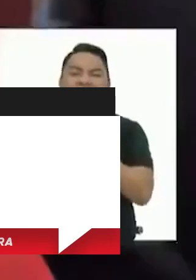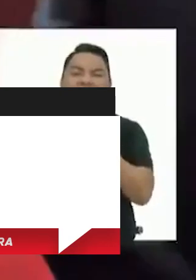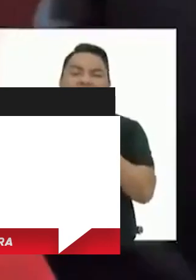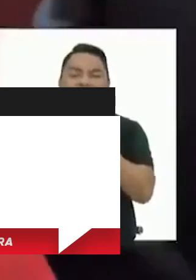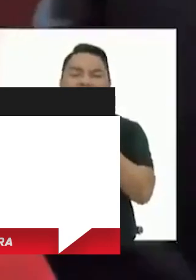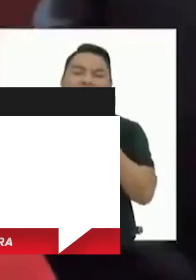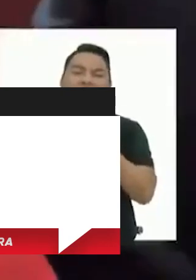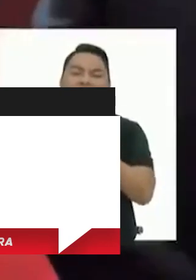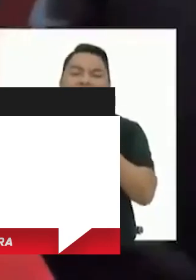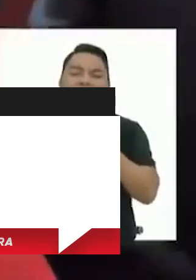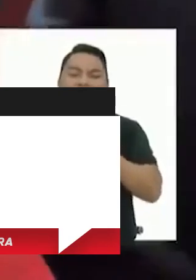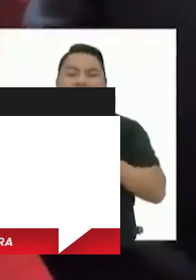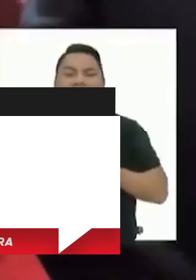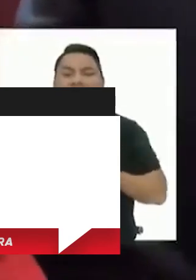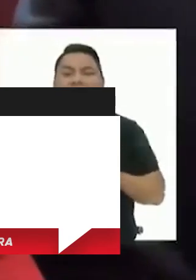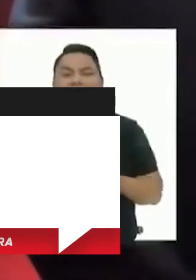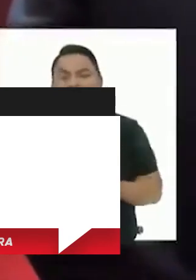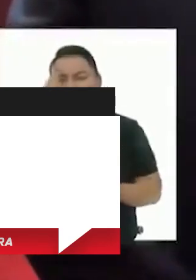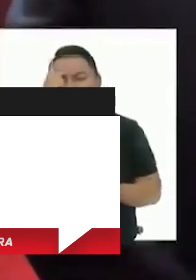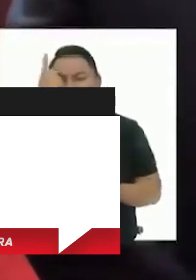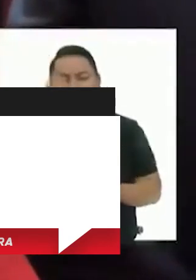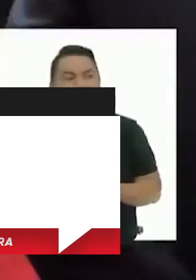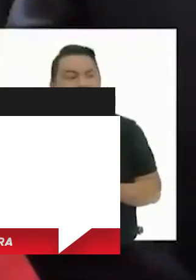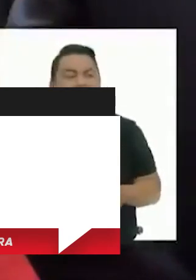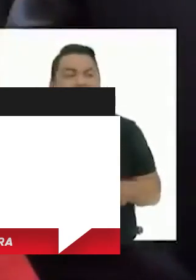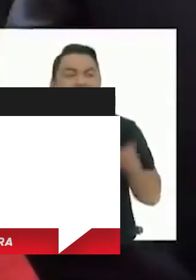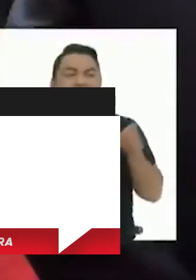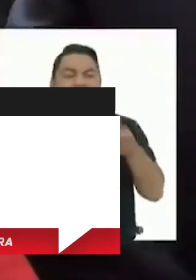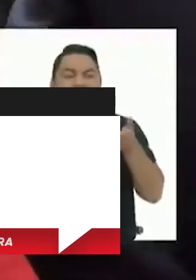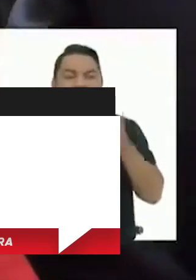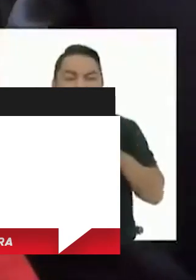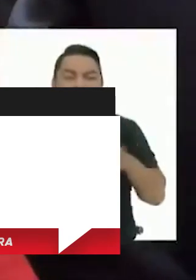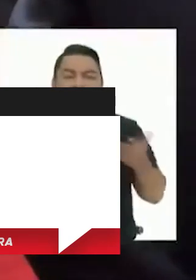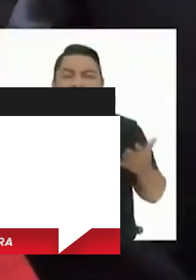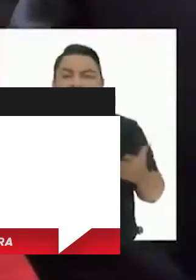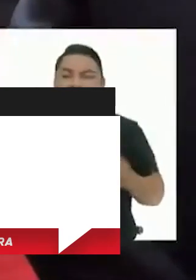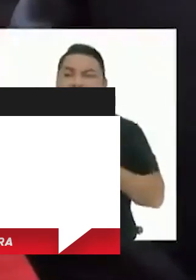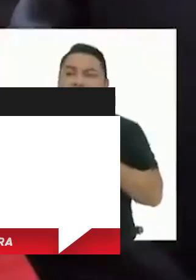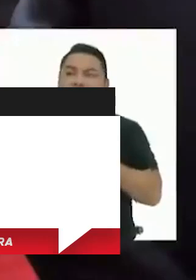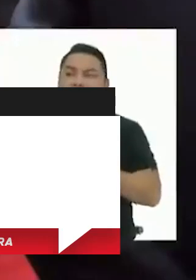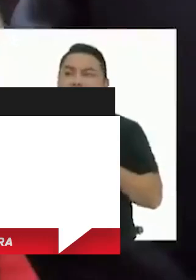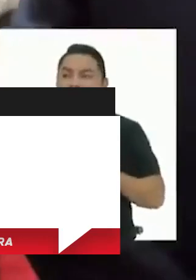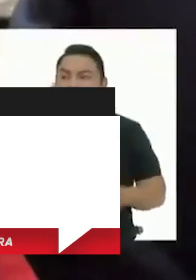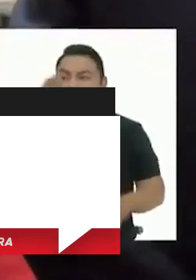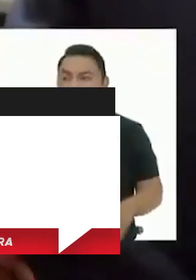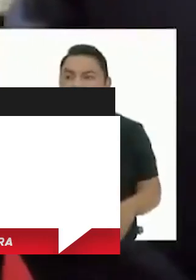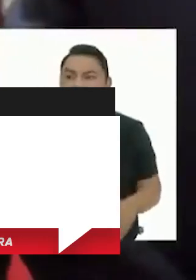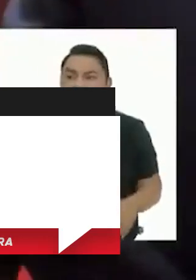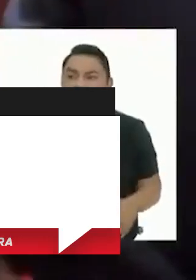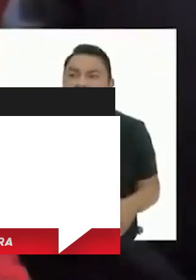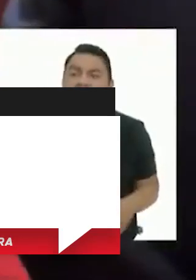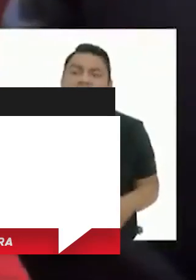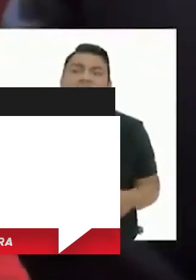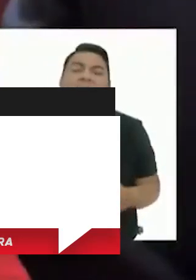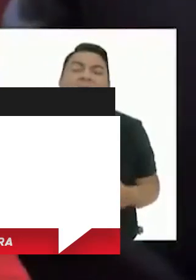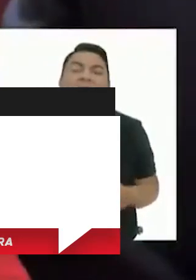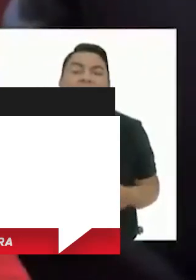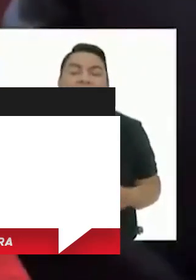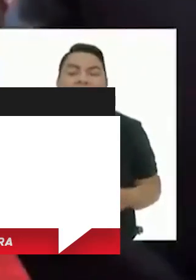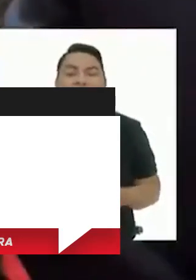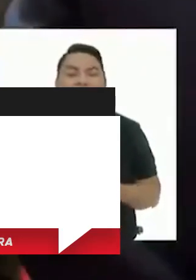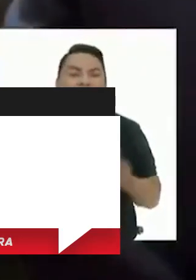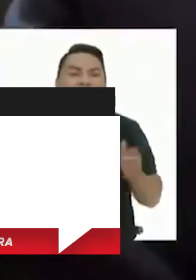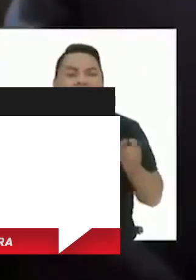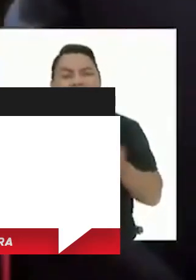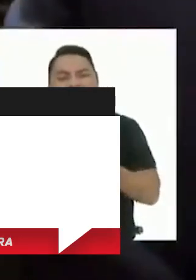por señalar que el terrorismo en el Perú lo inició la Marina, y eso se puede demostrar históricamente, han